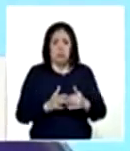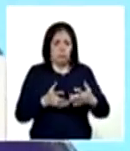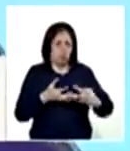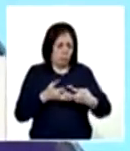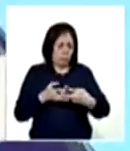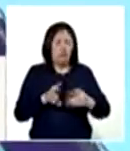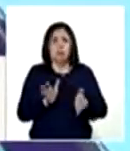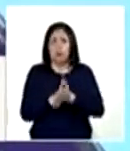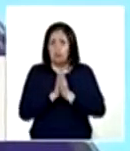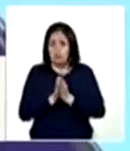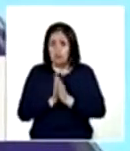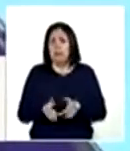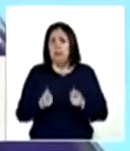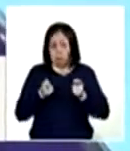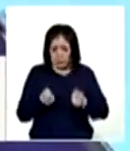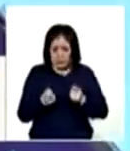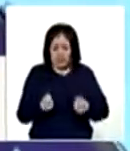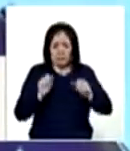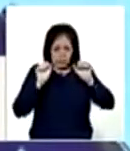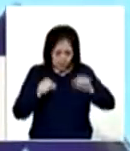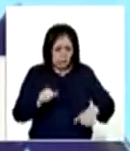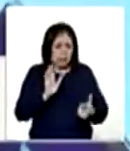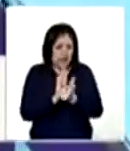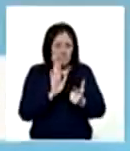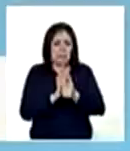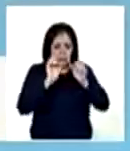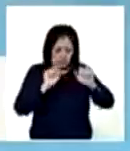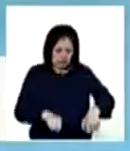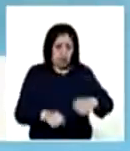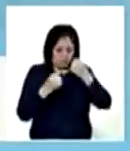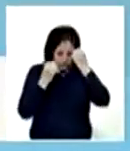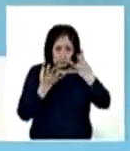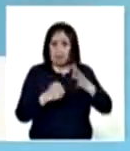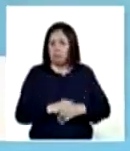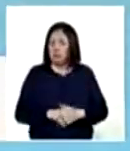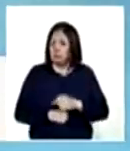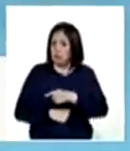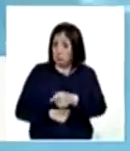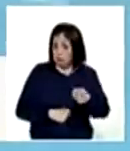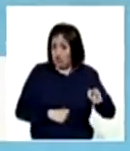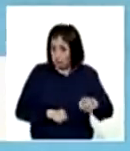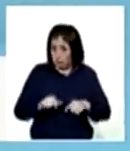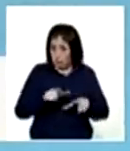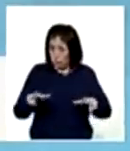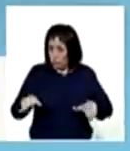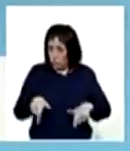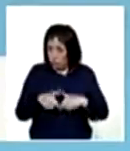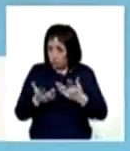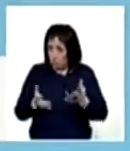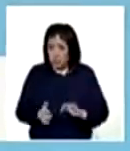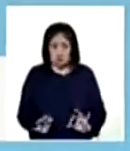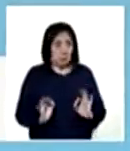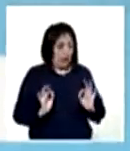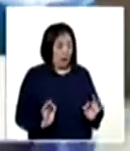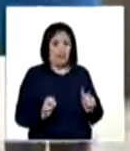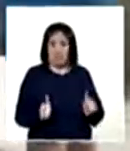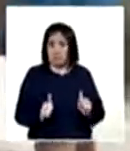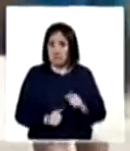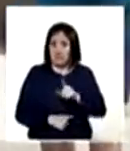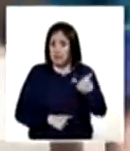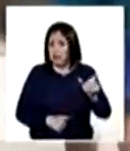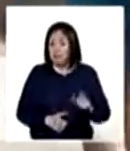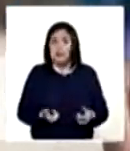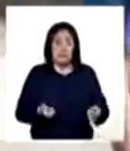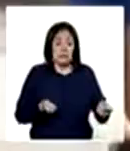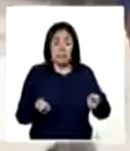nos pide, nos exige, todas las leyes cumplimos. Pese a que estos establecimientos se encuentran en óptimas condiciones, los